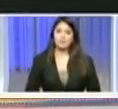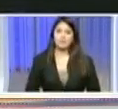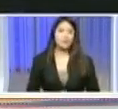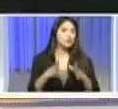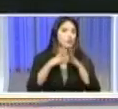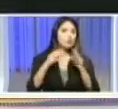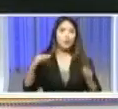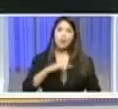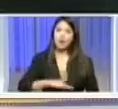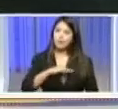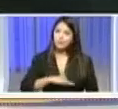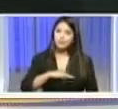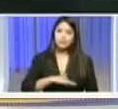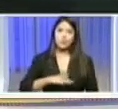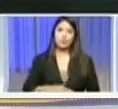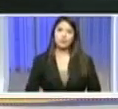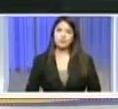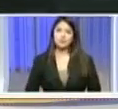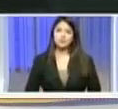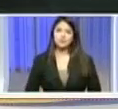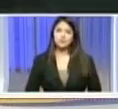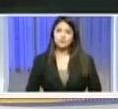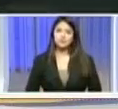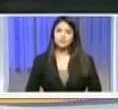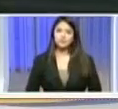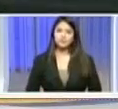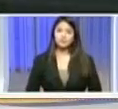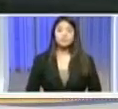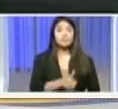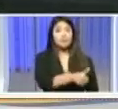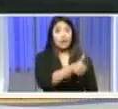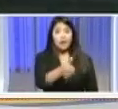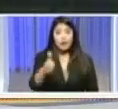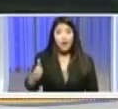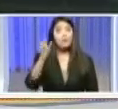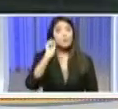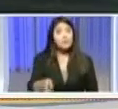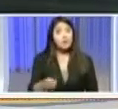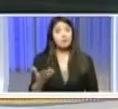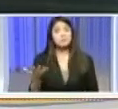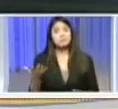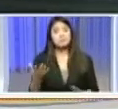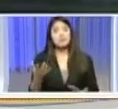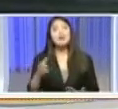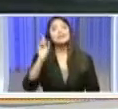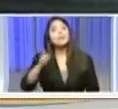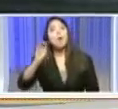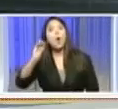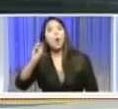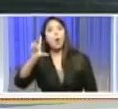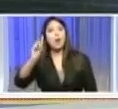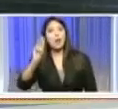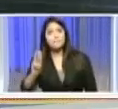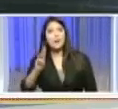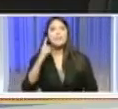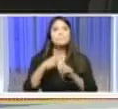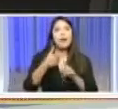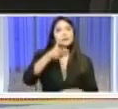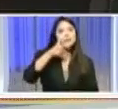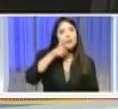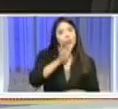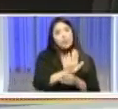Todas las misiones. En cada urbanismo tiene que estar la OLP y la misión de